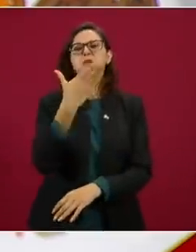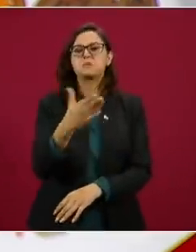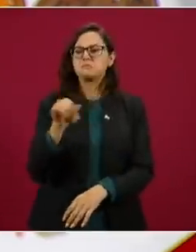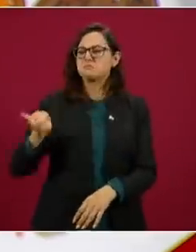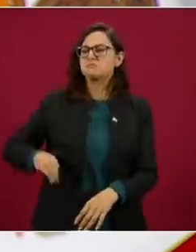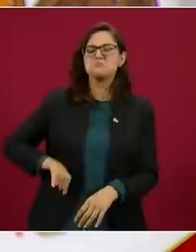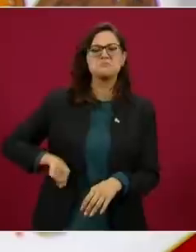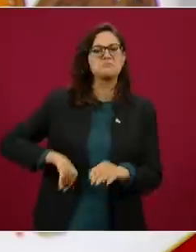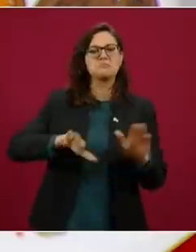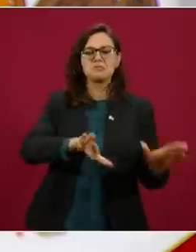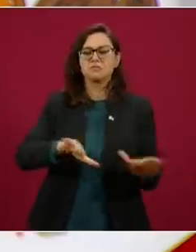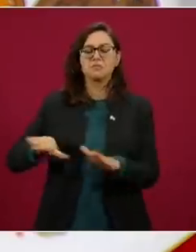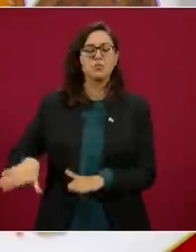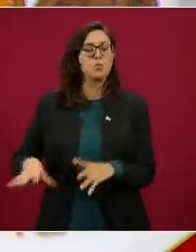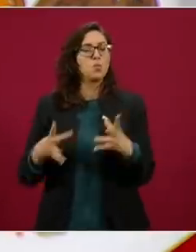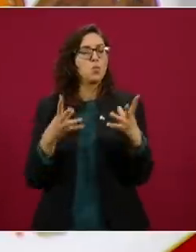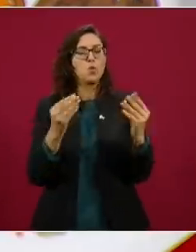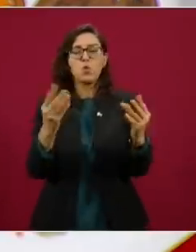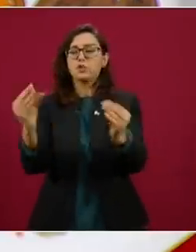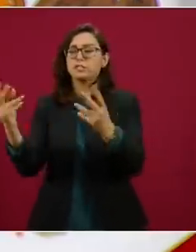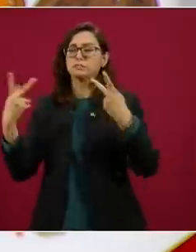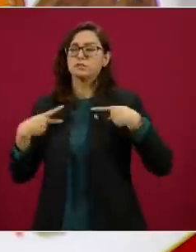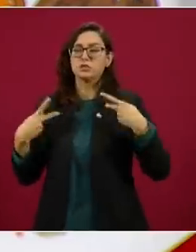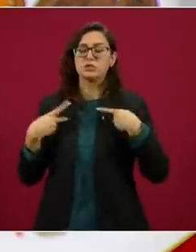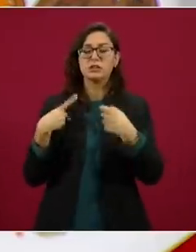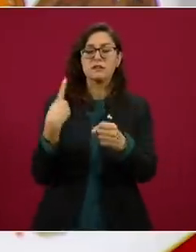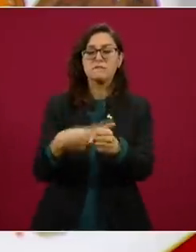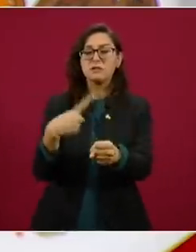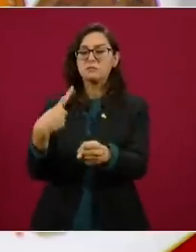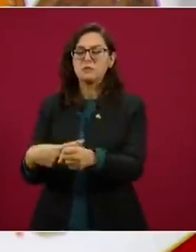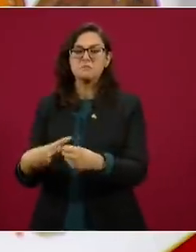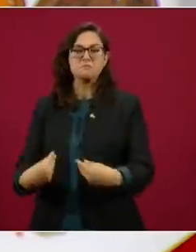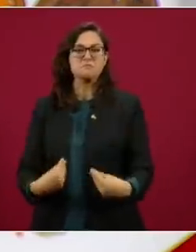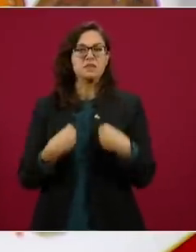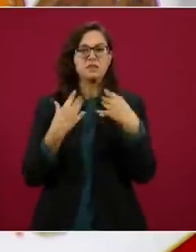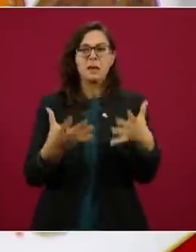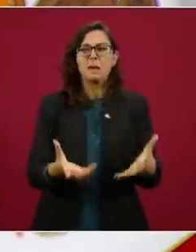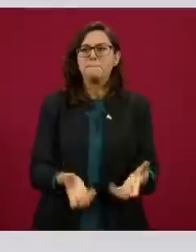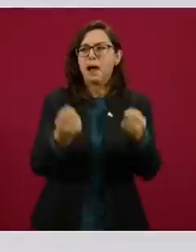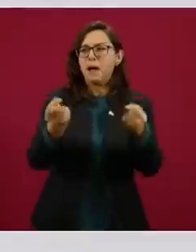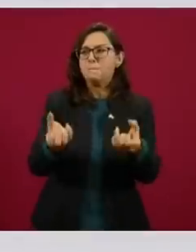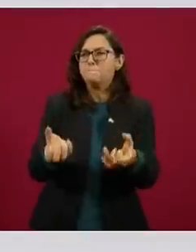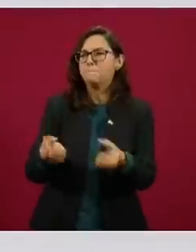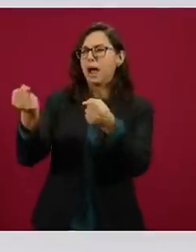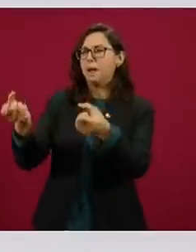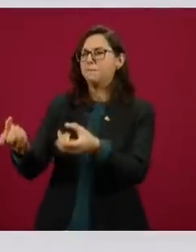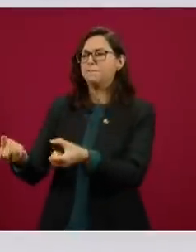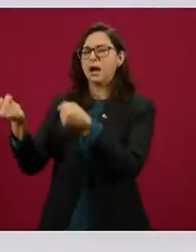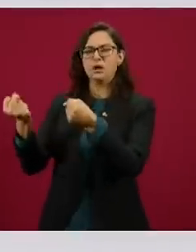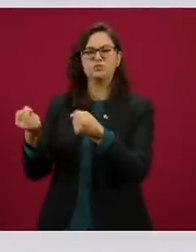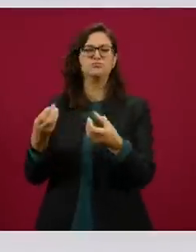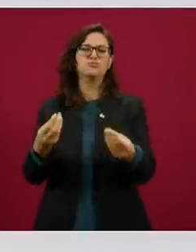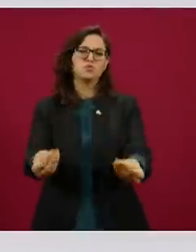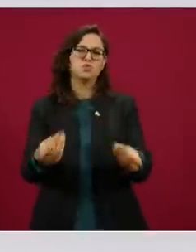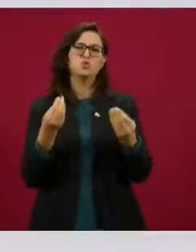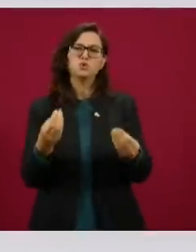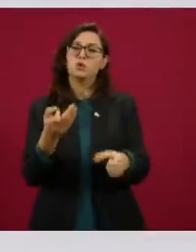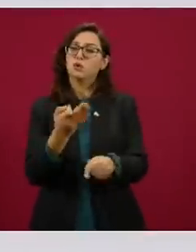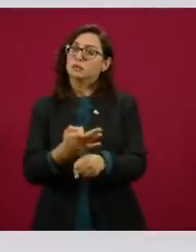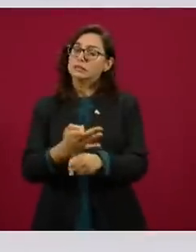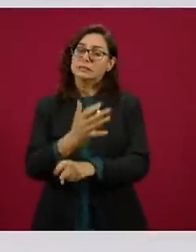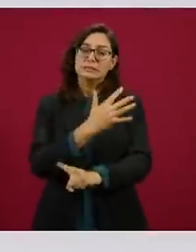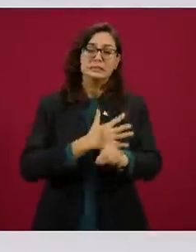han salvado muchas vidas durante esta hora difícil que vive nuestro país el